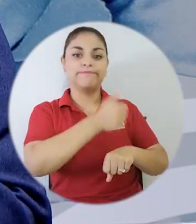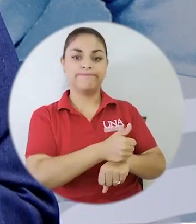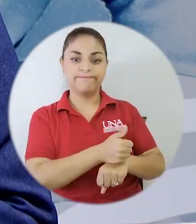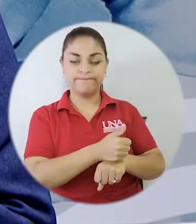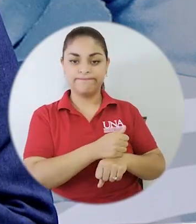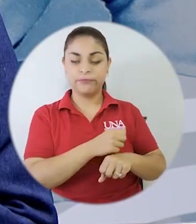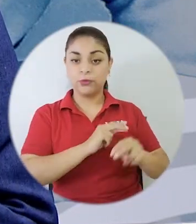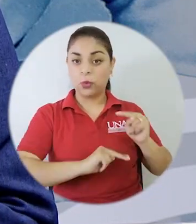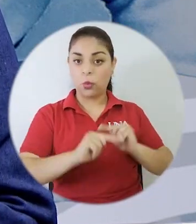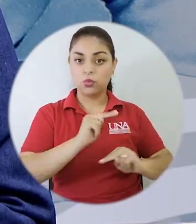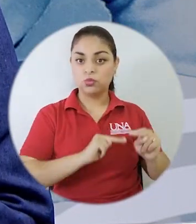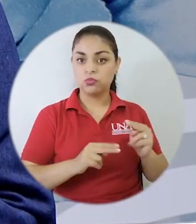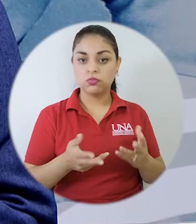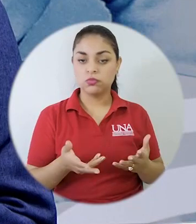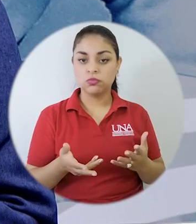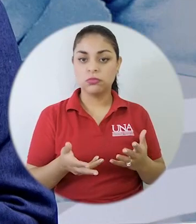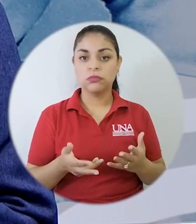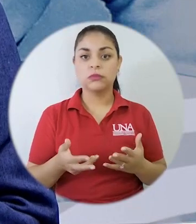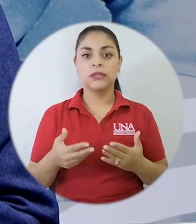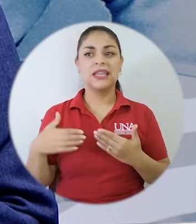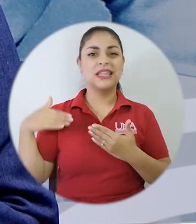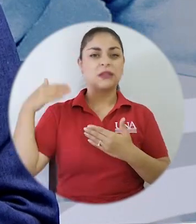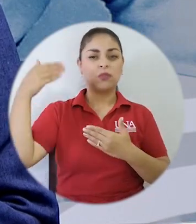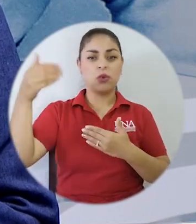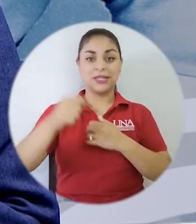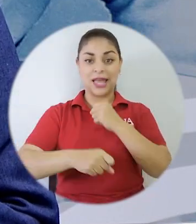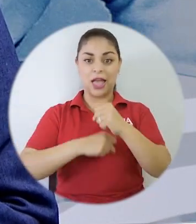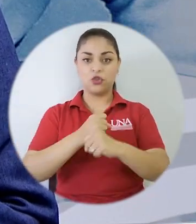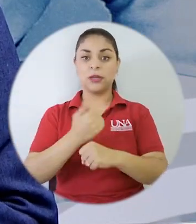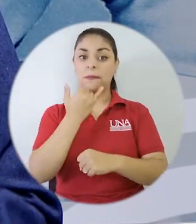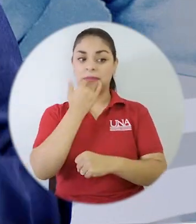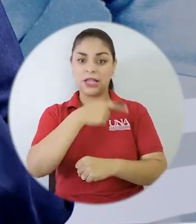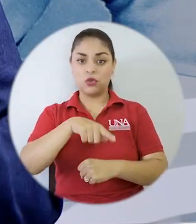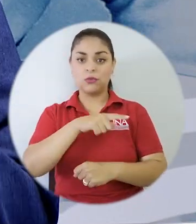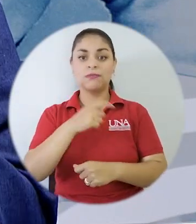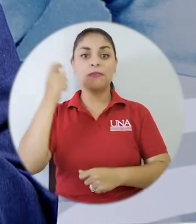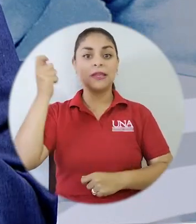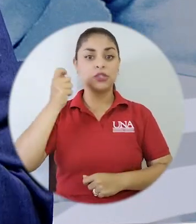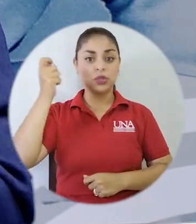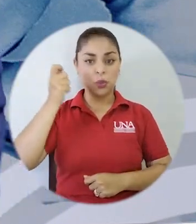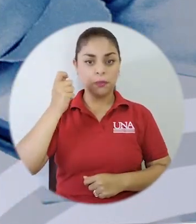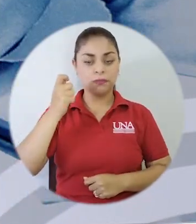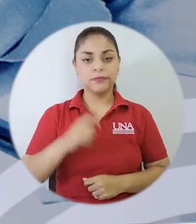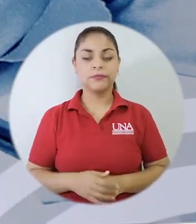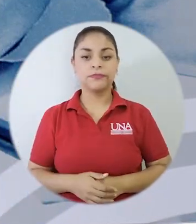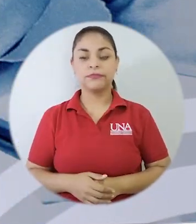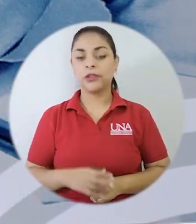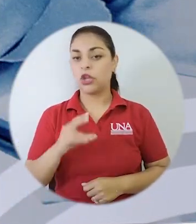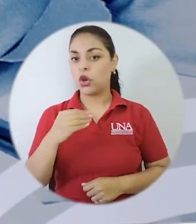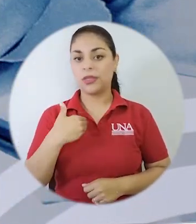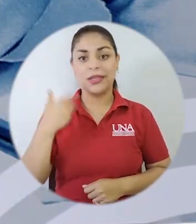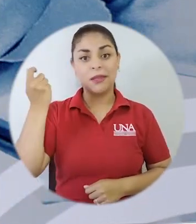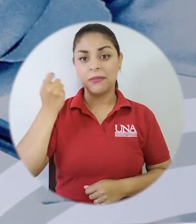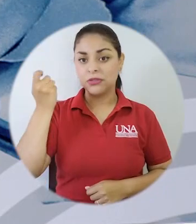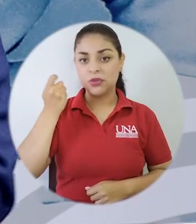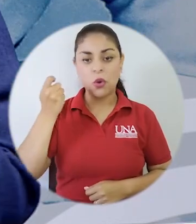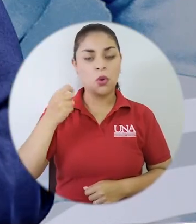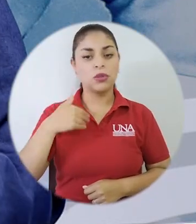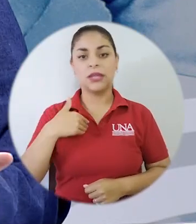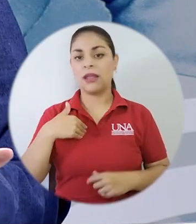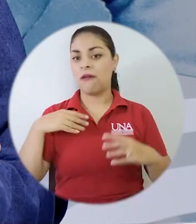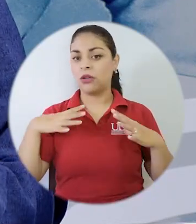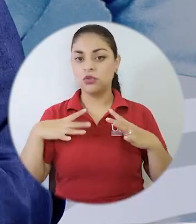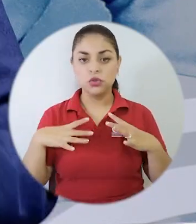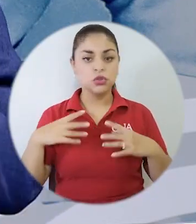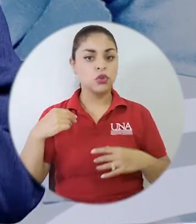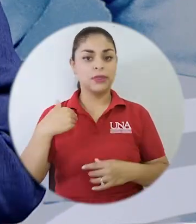una actividad comercial. Pero además, si nos vamos unos añitos después, cuando estas personas lleguen a la edad de pensionarse, Sí, no tienen pensión,